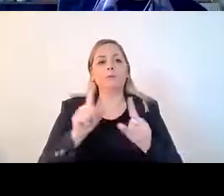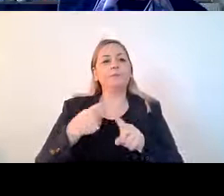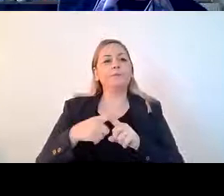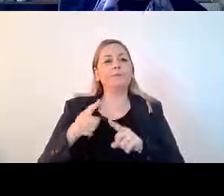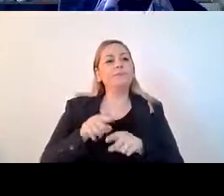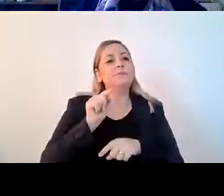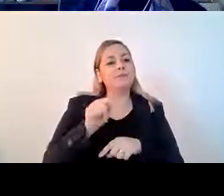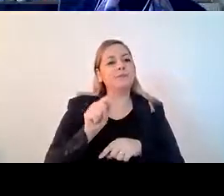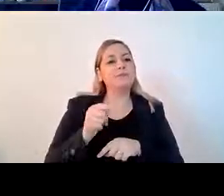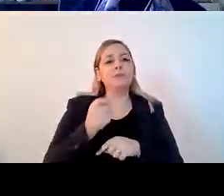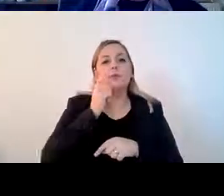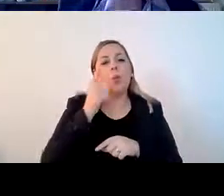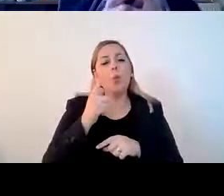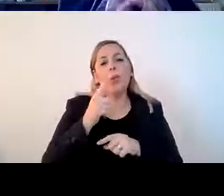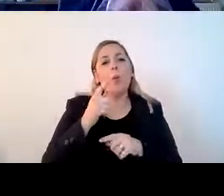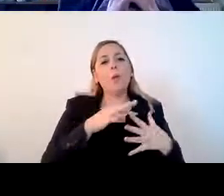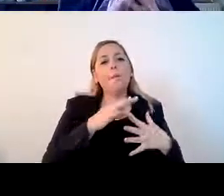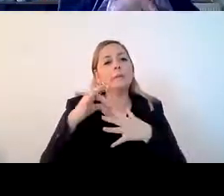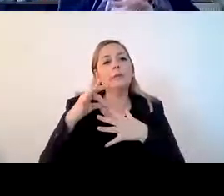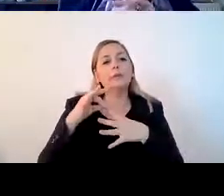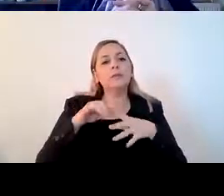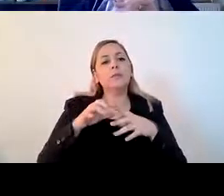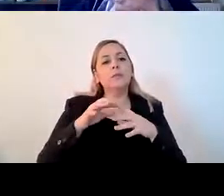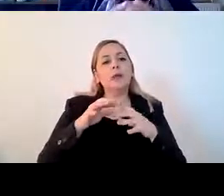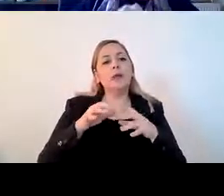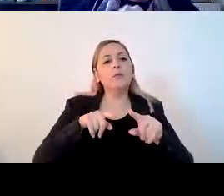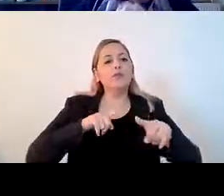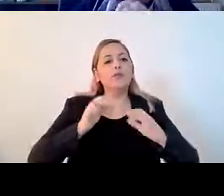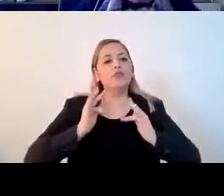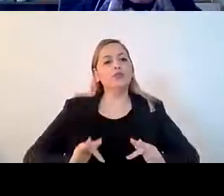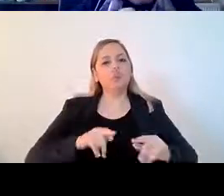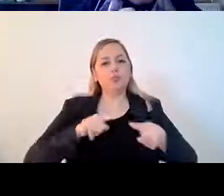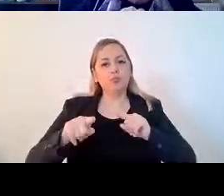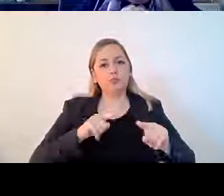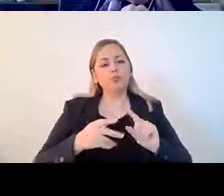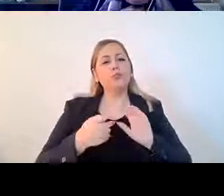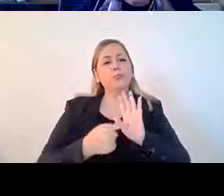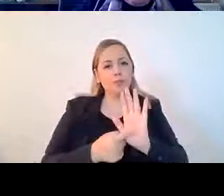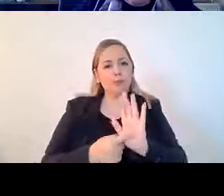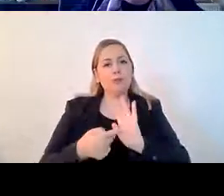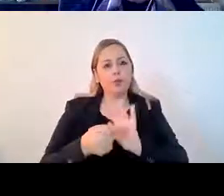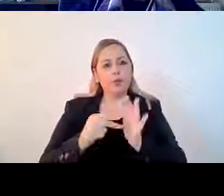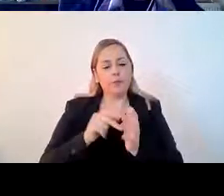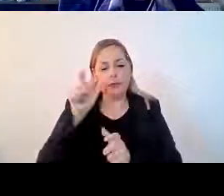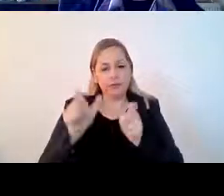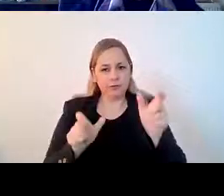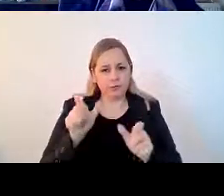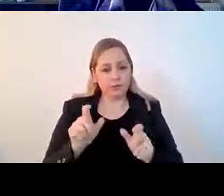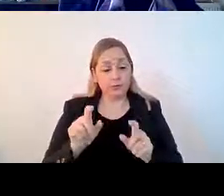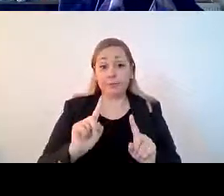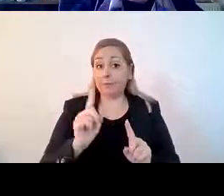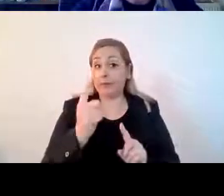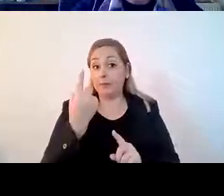Aquí entonces, ¿cuáles serían las principales funciones ejecutivas que estarían presentando dificultades en estas personas? La primera es